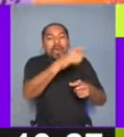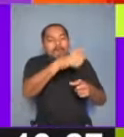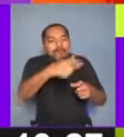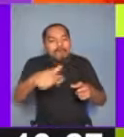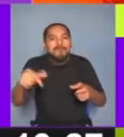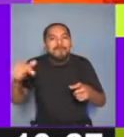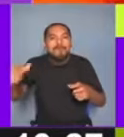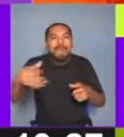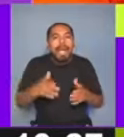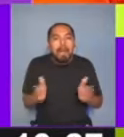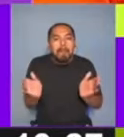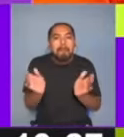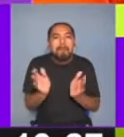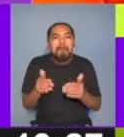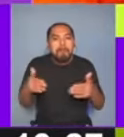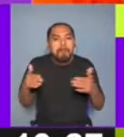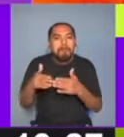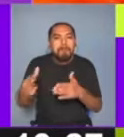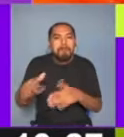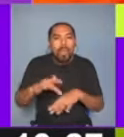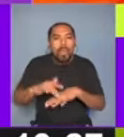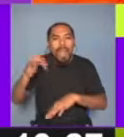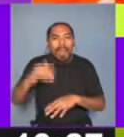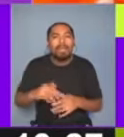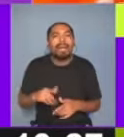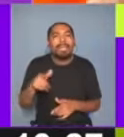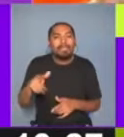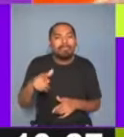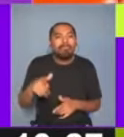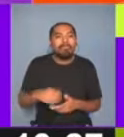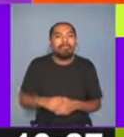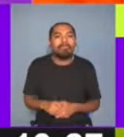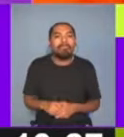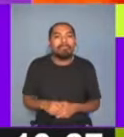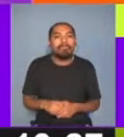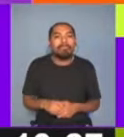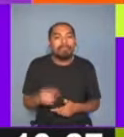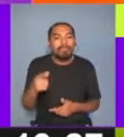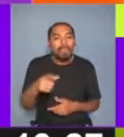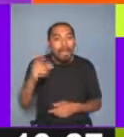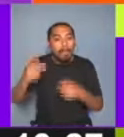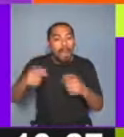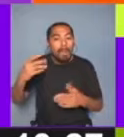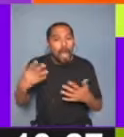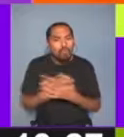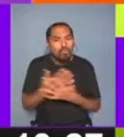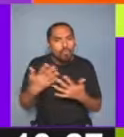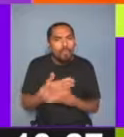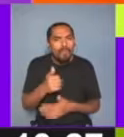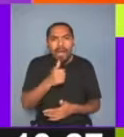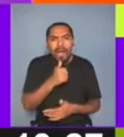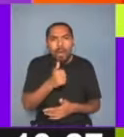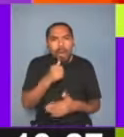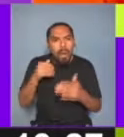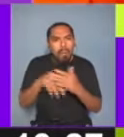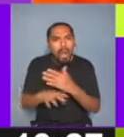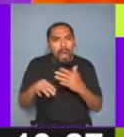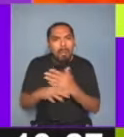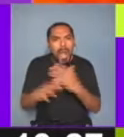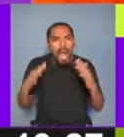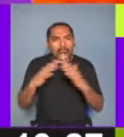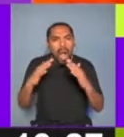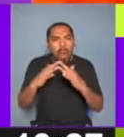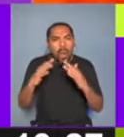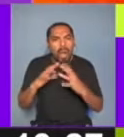ahí la gente ha sufrido el ingreso de agua pero como le digo es todo el escurrimiento de lo que es este el fluvial